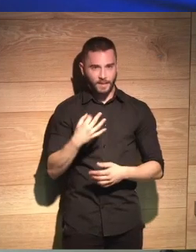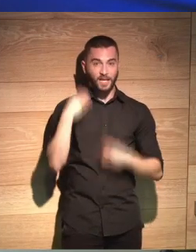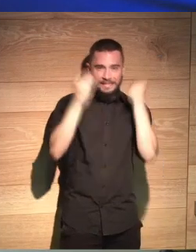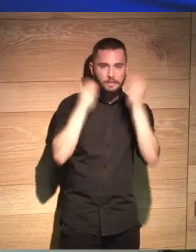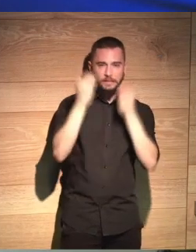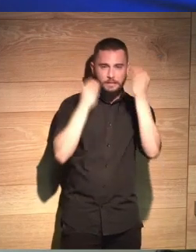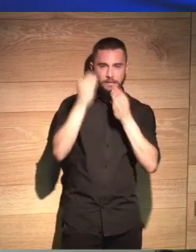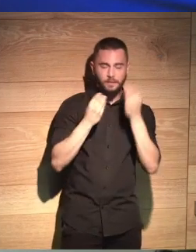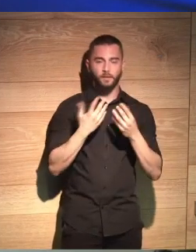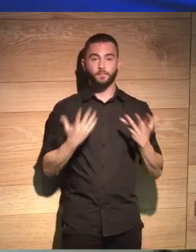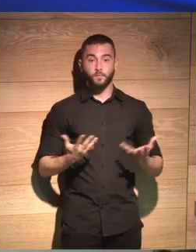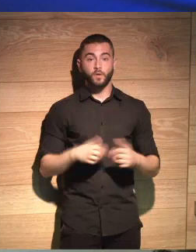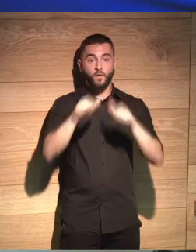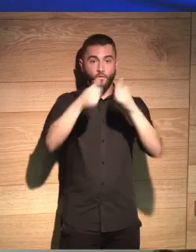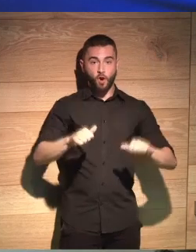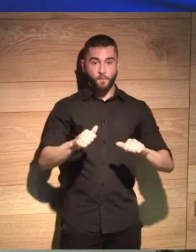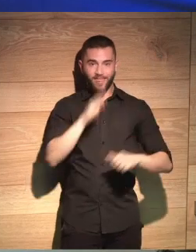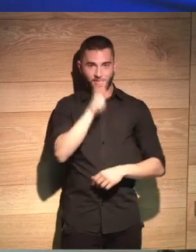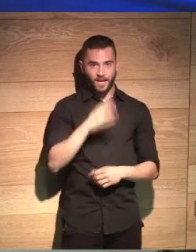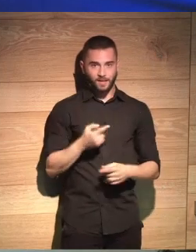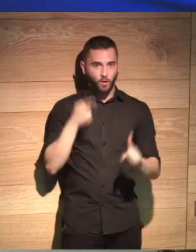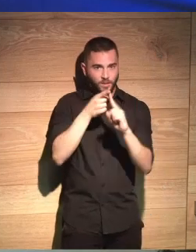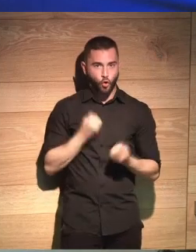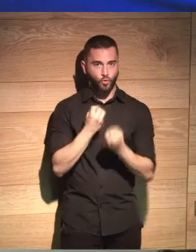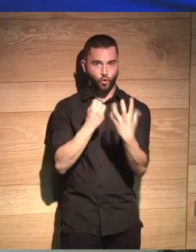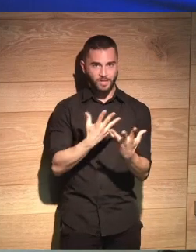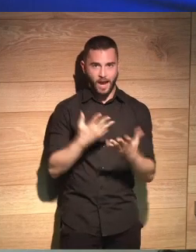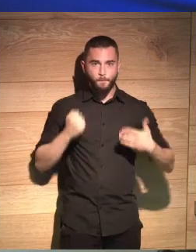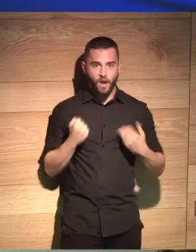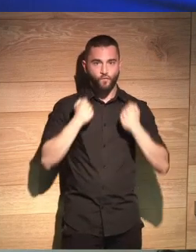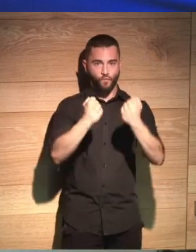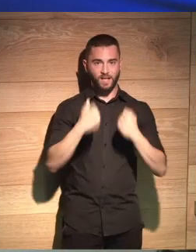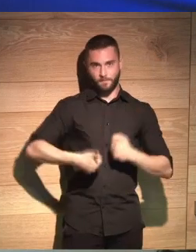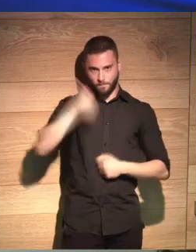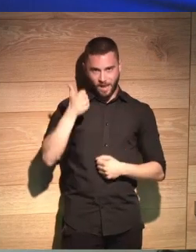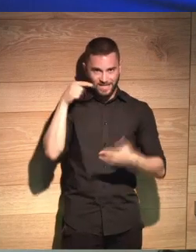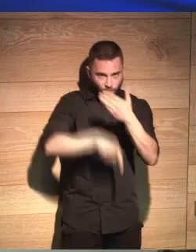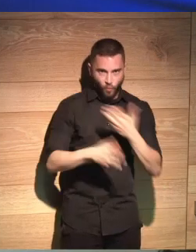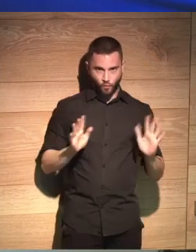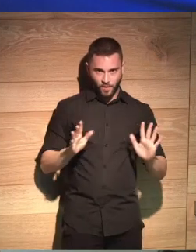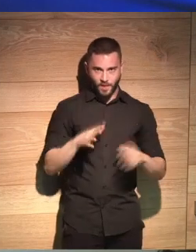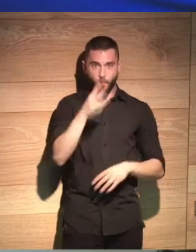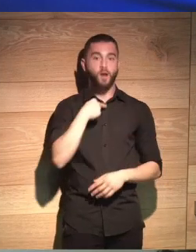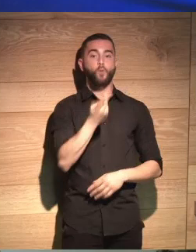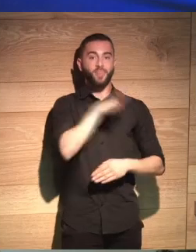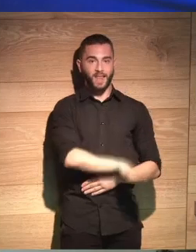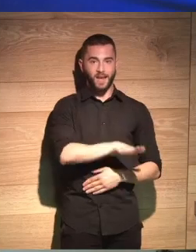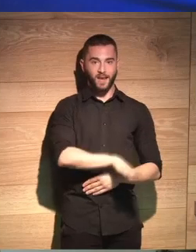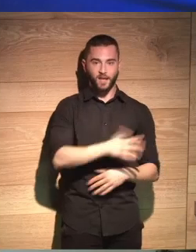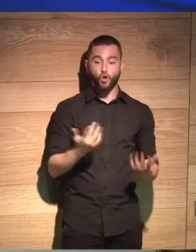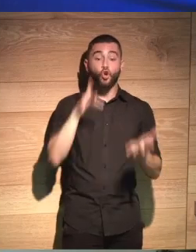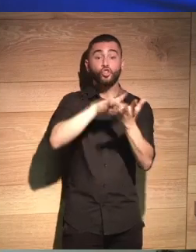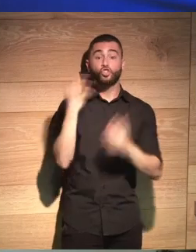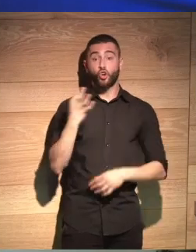entender. Es otra manera también indirecta de contarlo, pero mucho más potente en el fondo. La voz del niño, claro. Dar a entender lo que